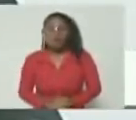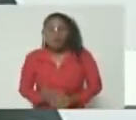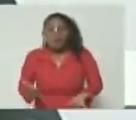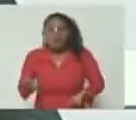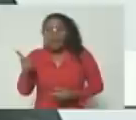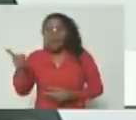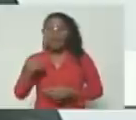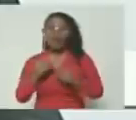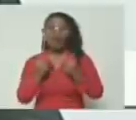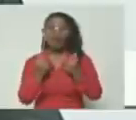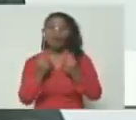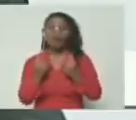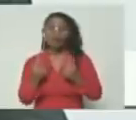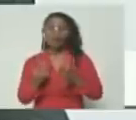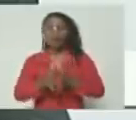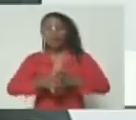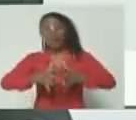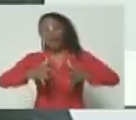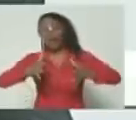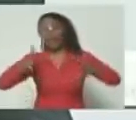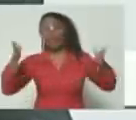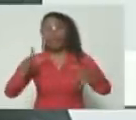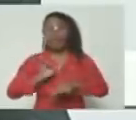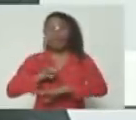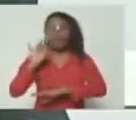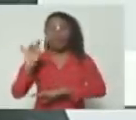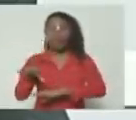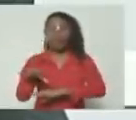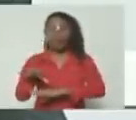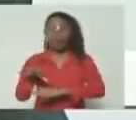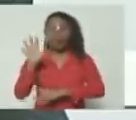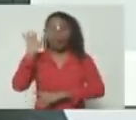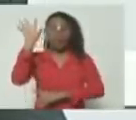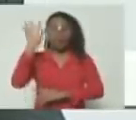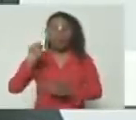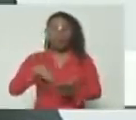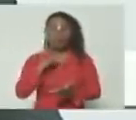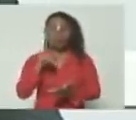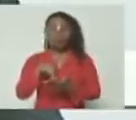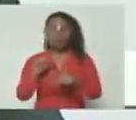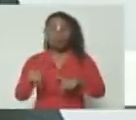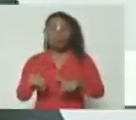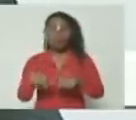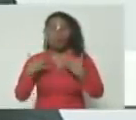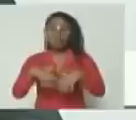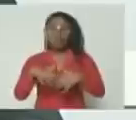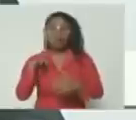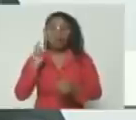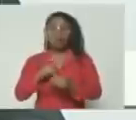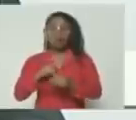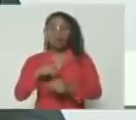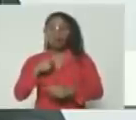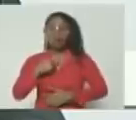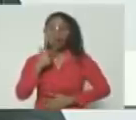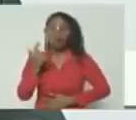los recursos gigantescos que dejó la nacionalización de la industria del petróleo, diría yo,